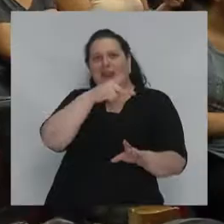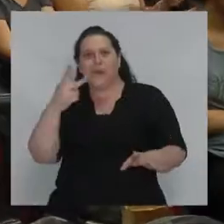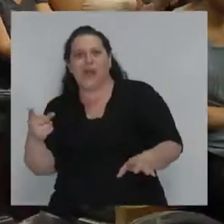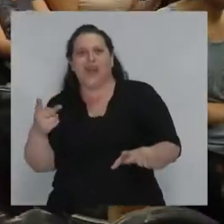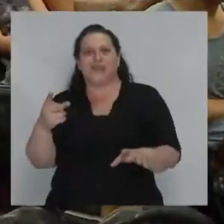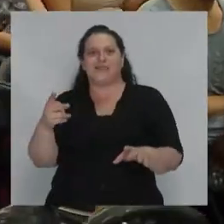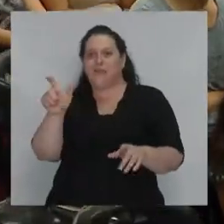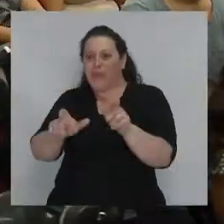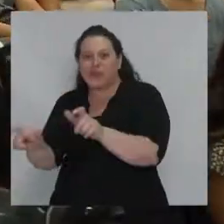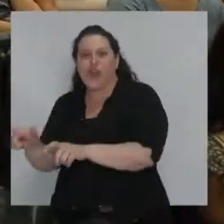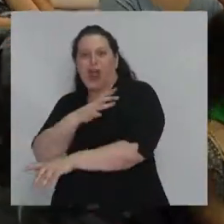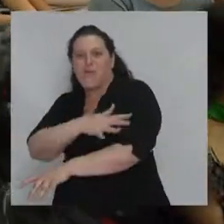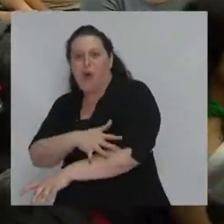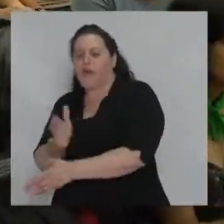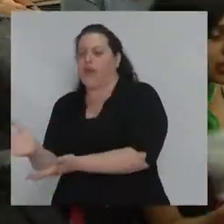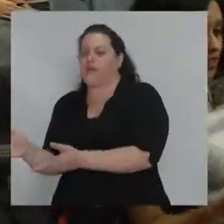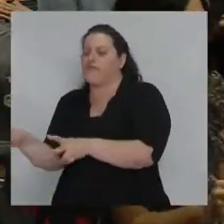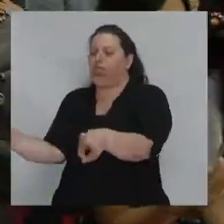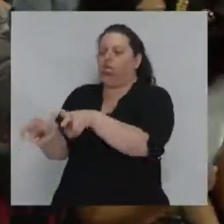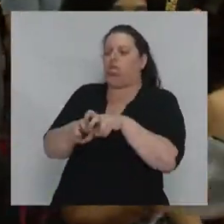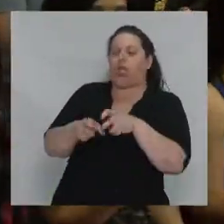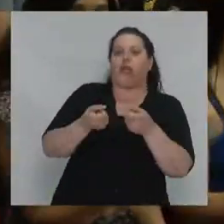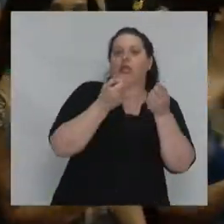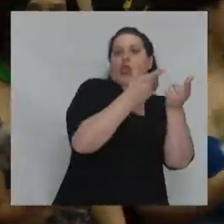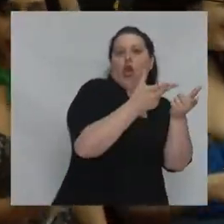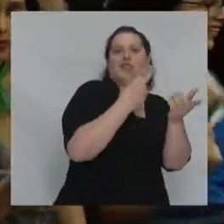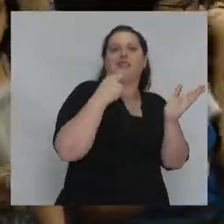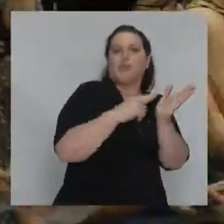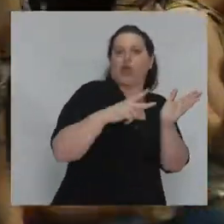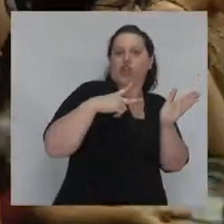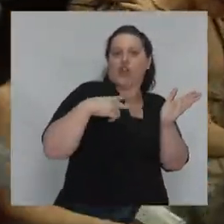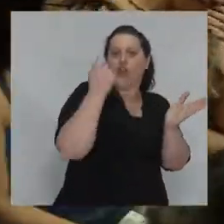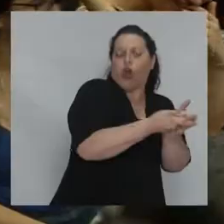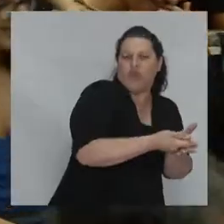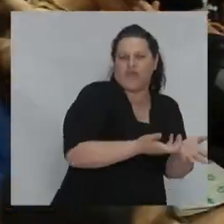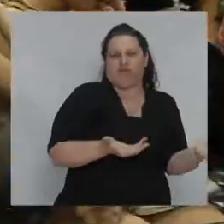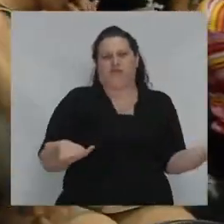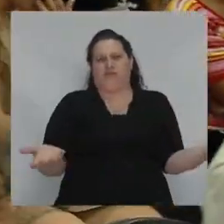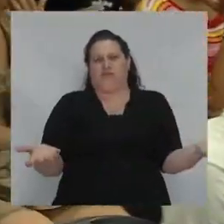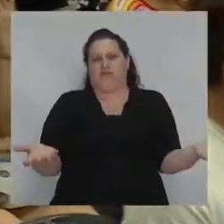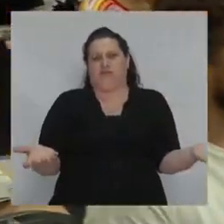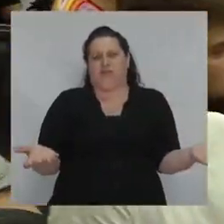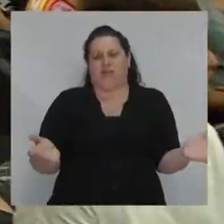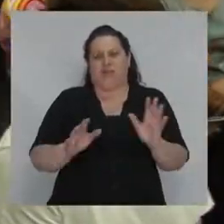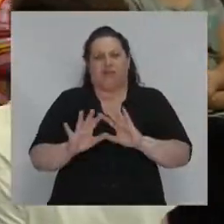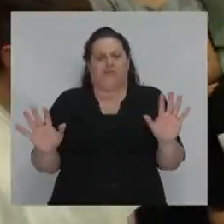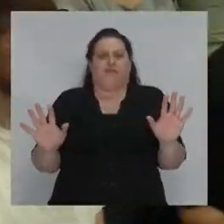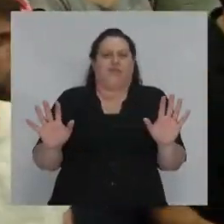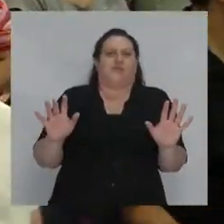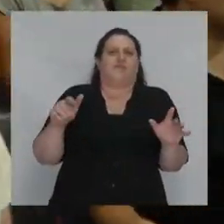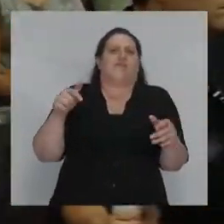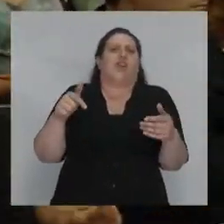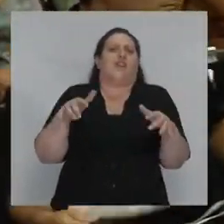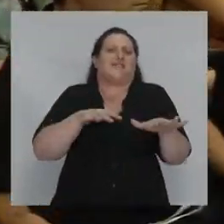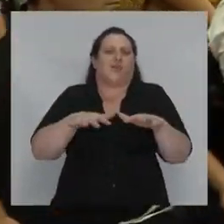los impuestos de los ricos? Entonces, aquí lo que tenemos Es un cruce de cables y un avance